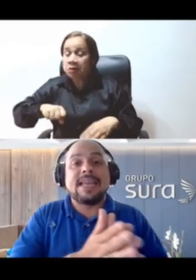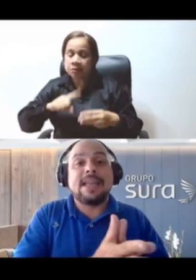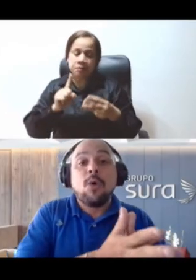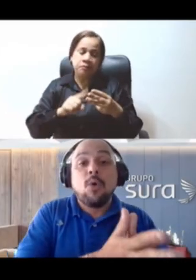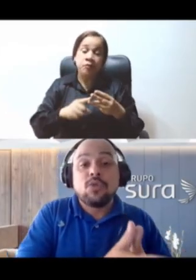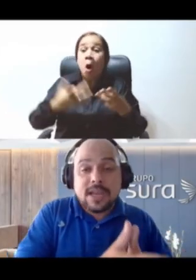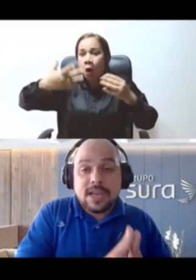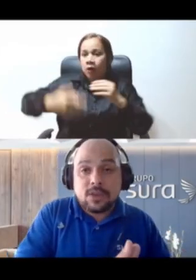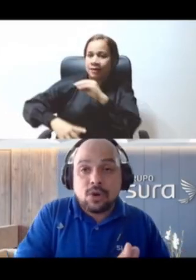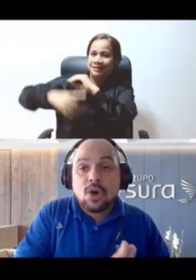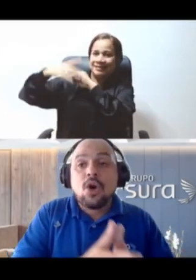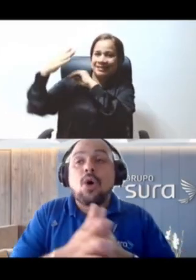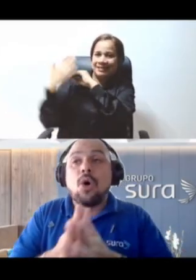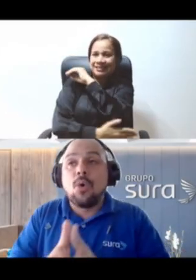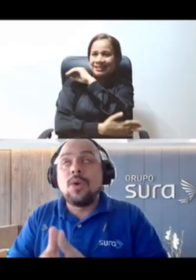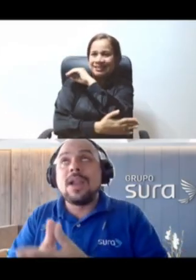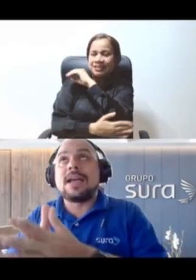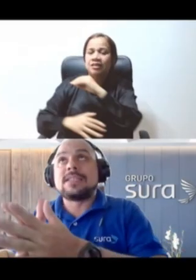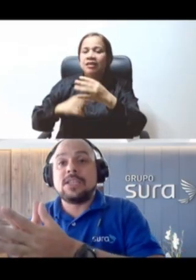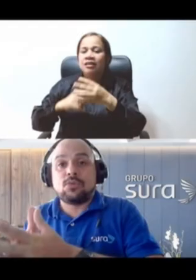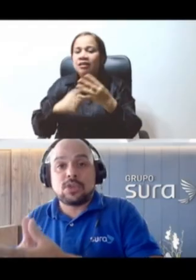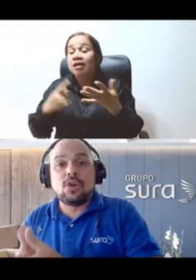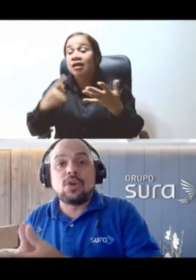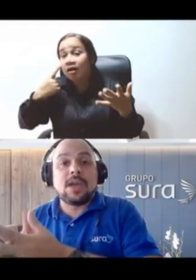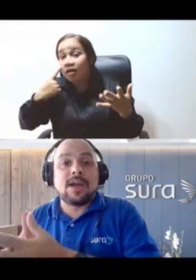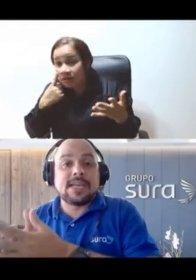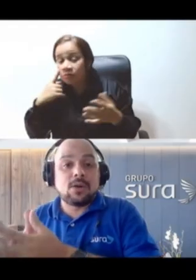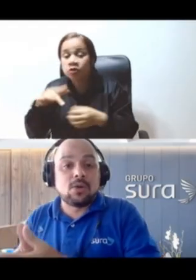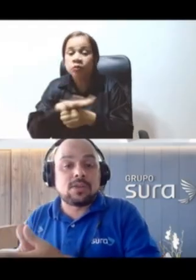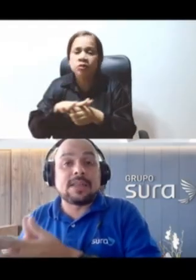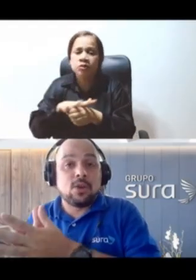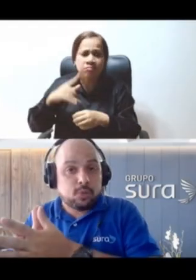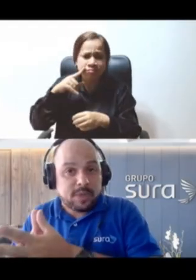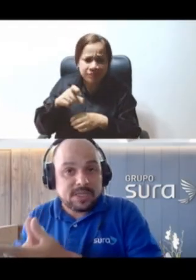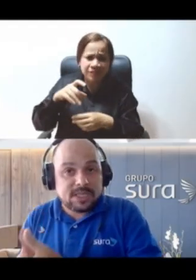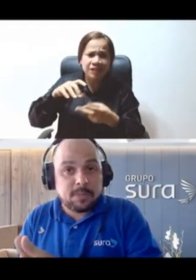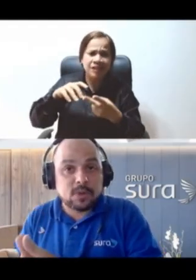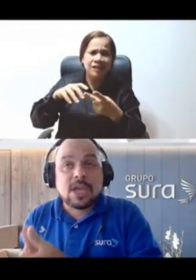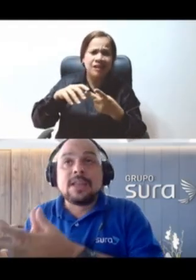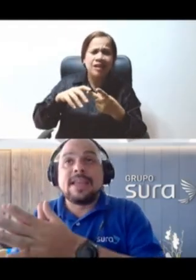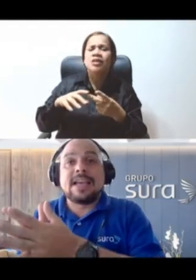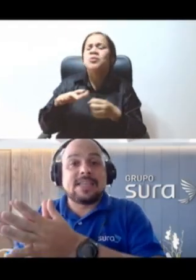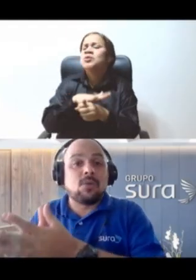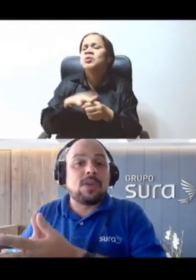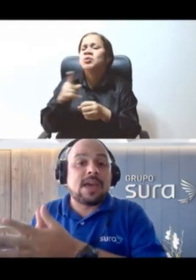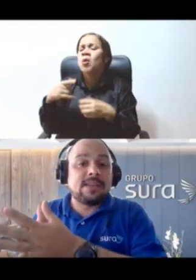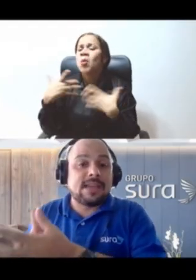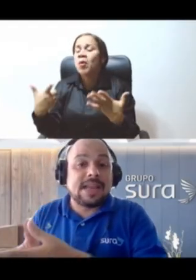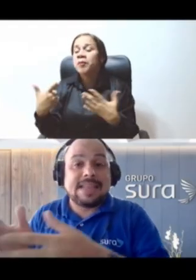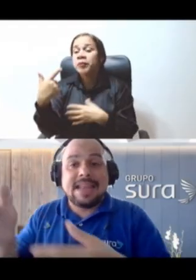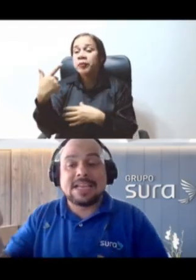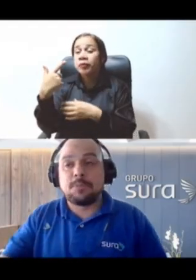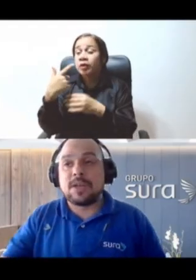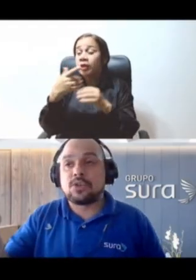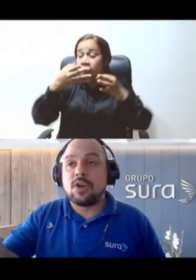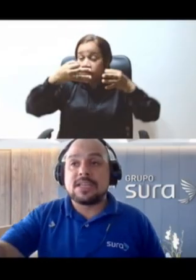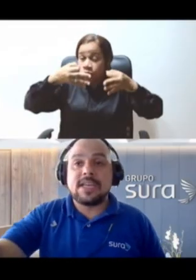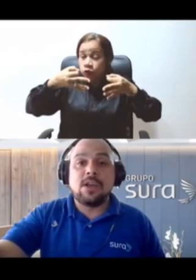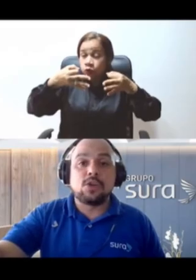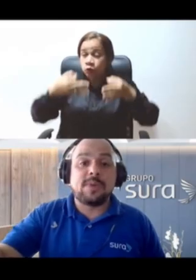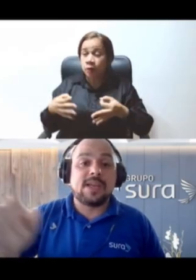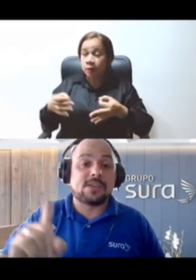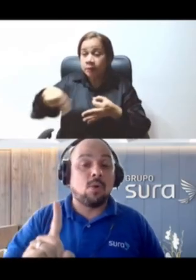tal de que se genere un delito o una situación que vaya en contra de los principios de la seguridad integral de